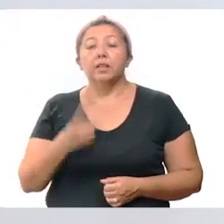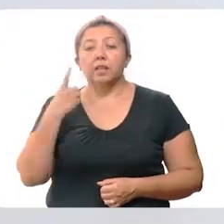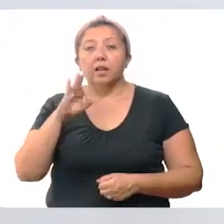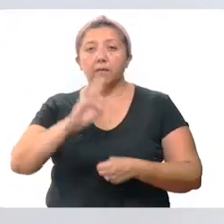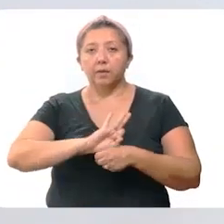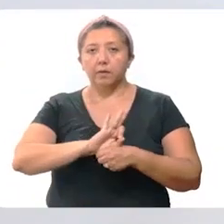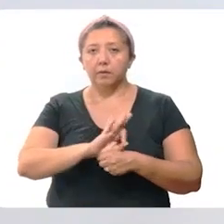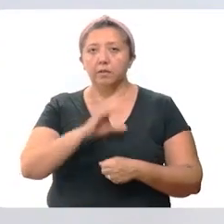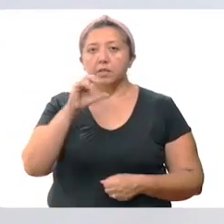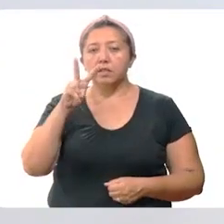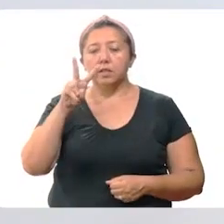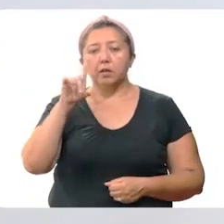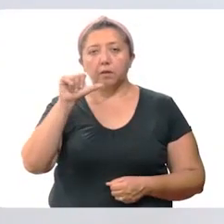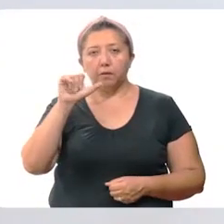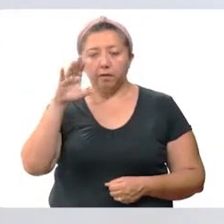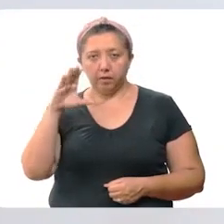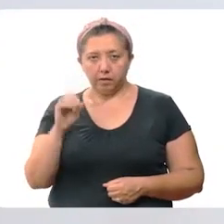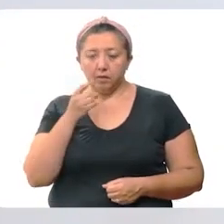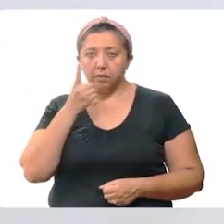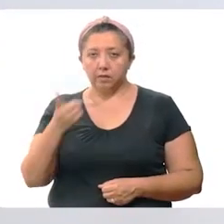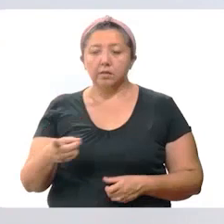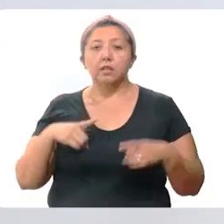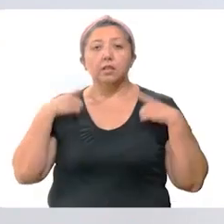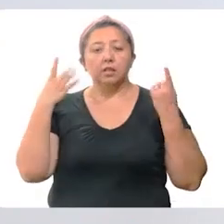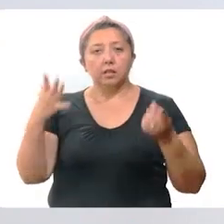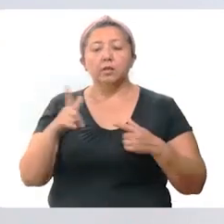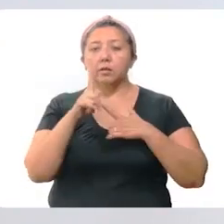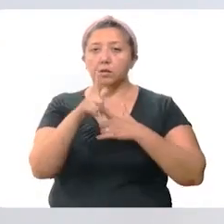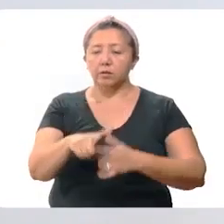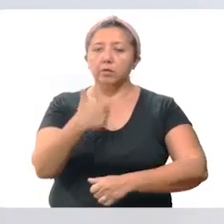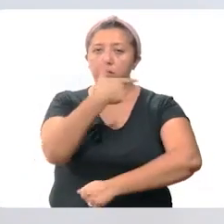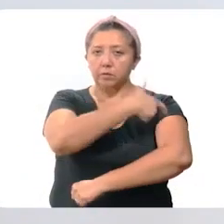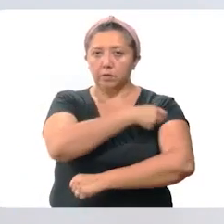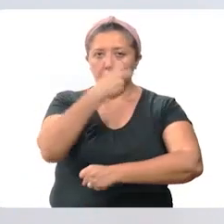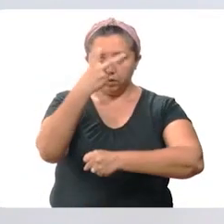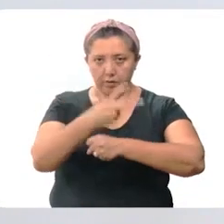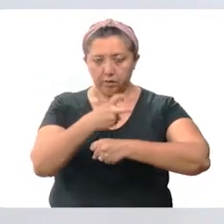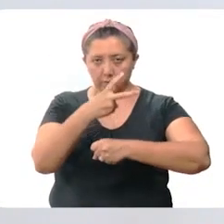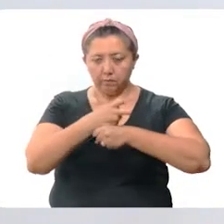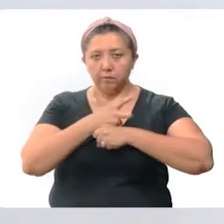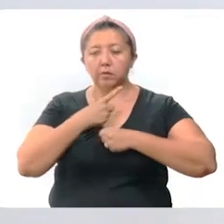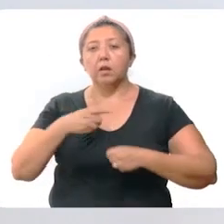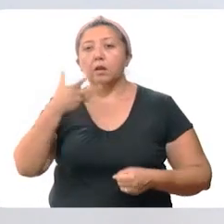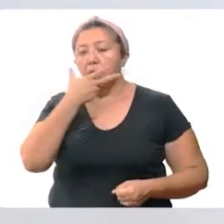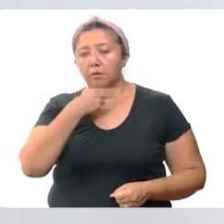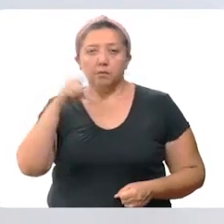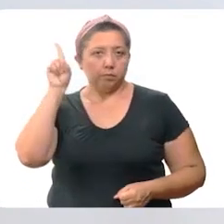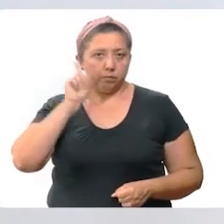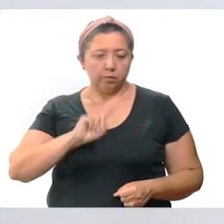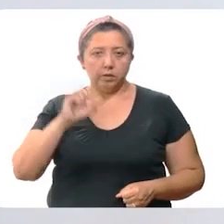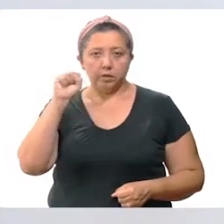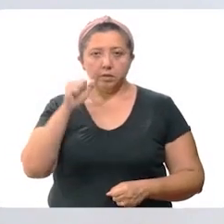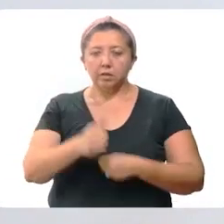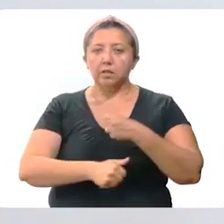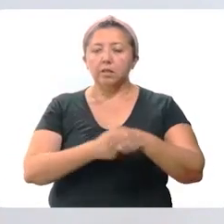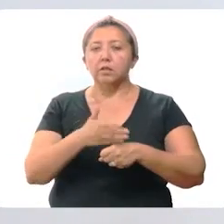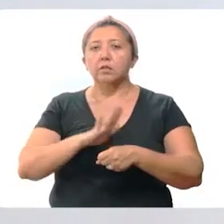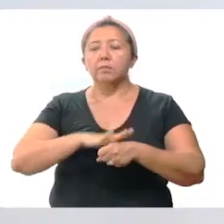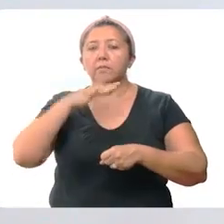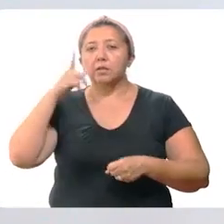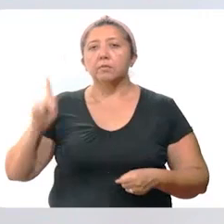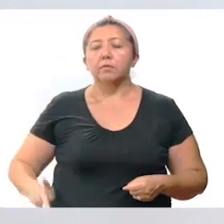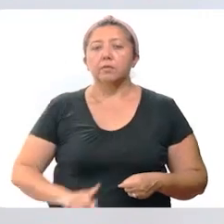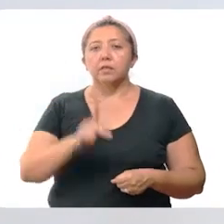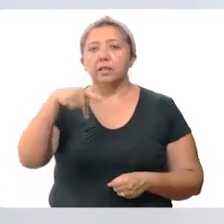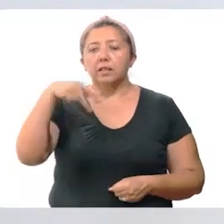la farmacéutica Sinovac, las cuales se destinarán para continuar la aplicación de segundas dosis a hombres y mujeres de 60 años y más